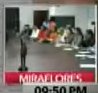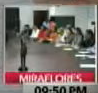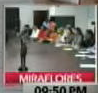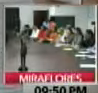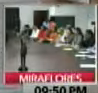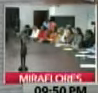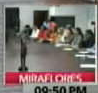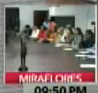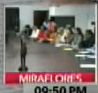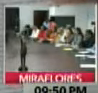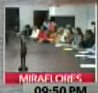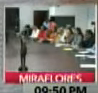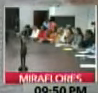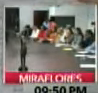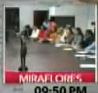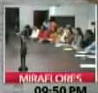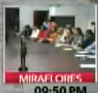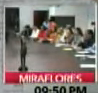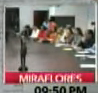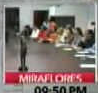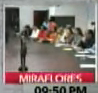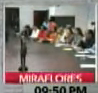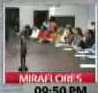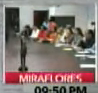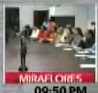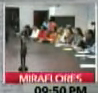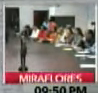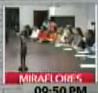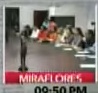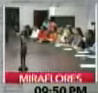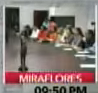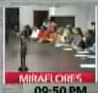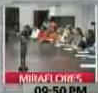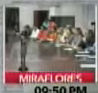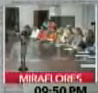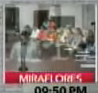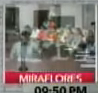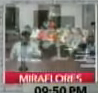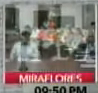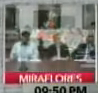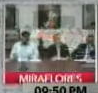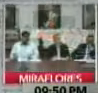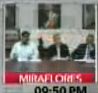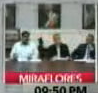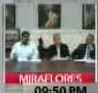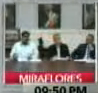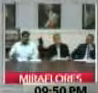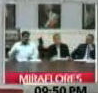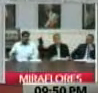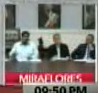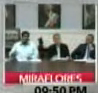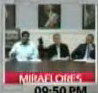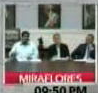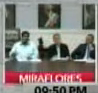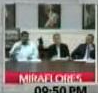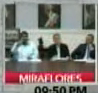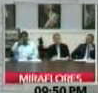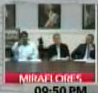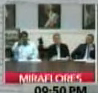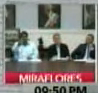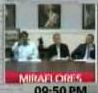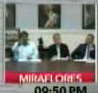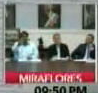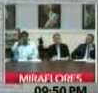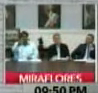Ramón Guillermo Aveledo, es necesario generar confianza, fondos de retiro podrían ser manejados por banca extranjera. ¿Cuánto hay para eso, Ramón